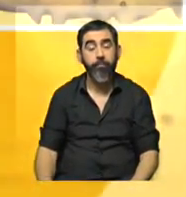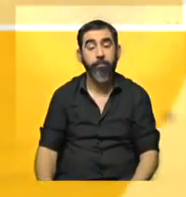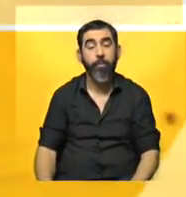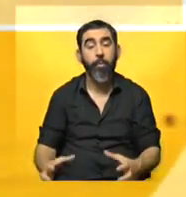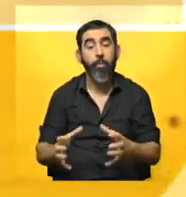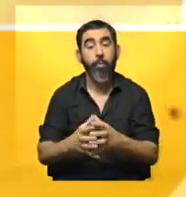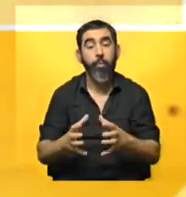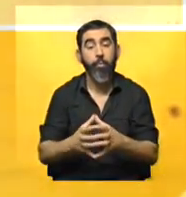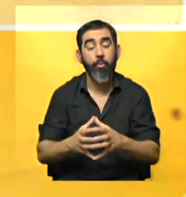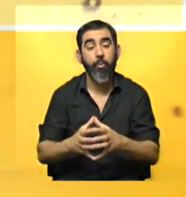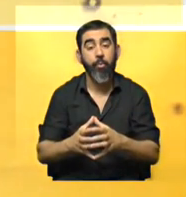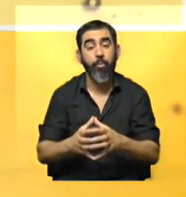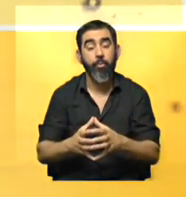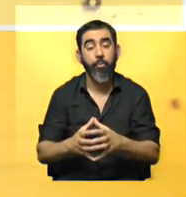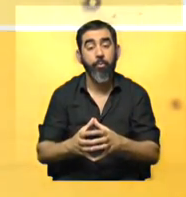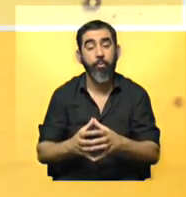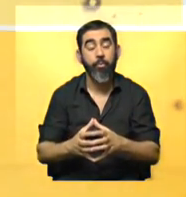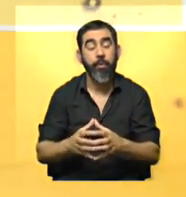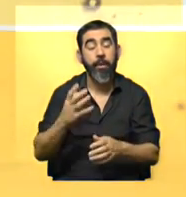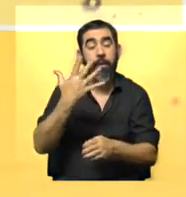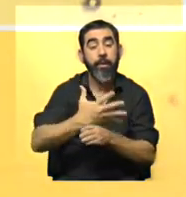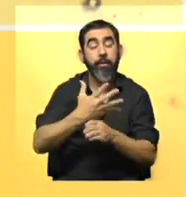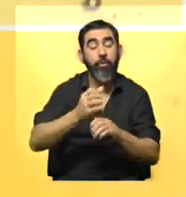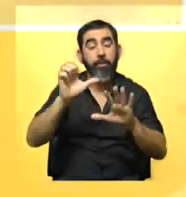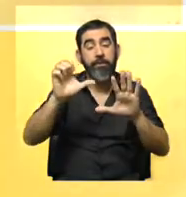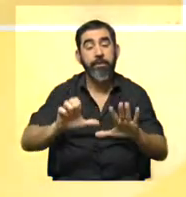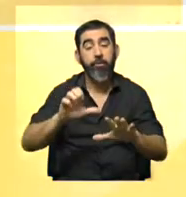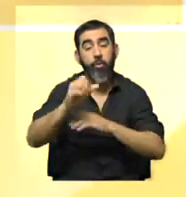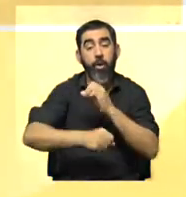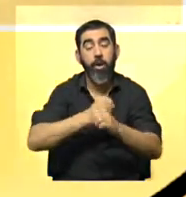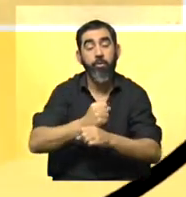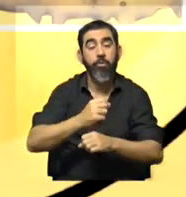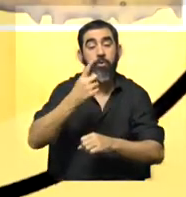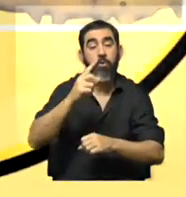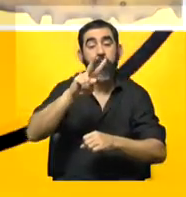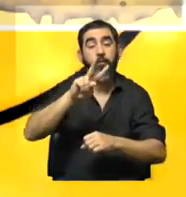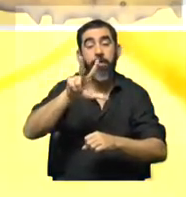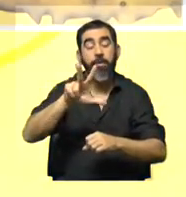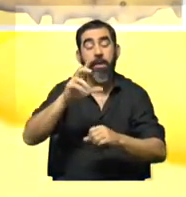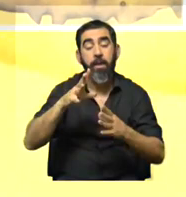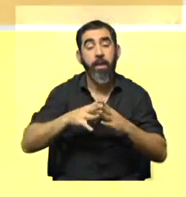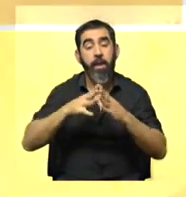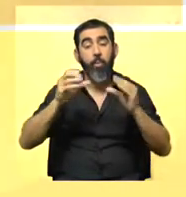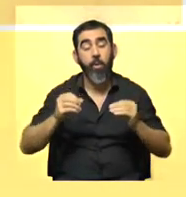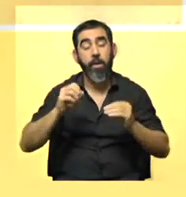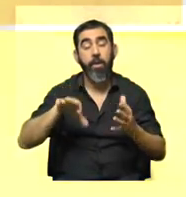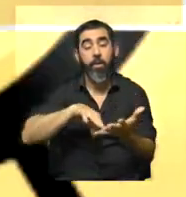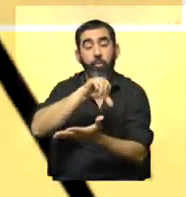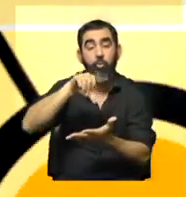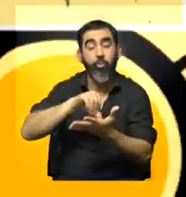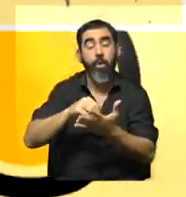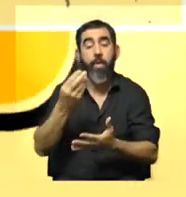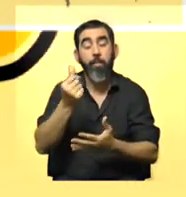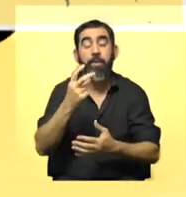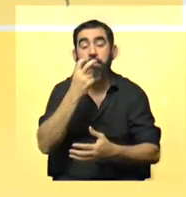Somos 123, alumnos de quinto y sexto año de la Escuela 123 de Monte Grande de Ciudad del Plata en el departamento de